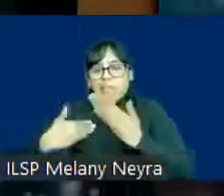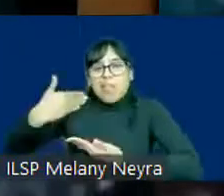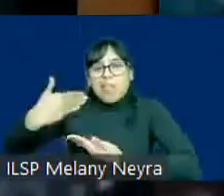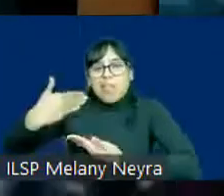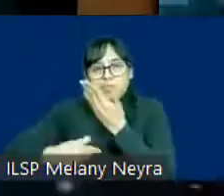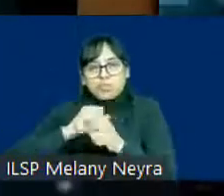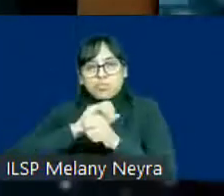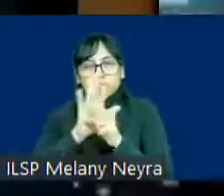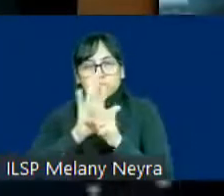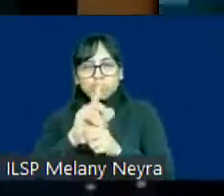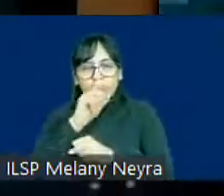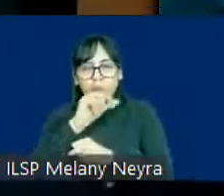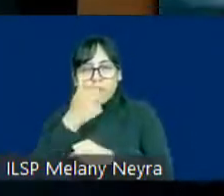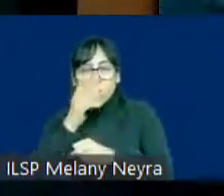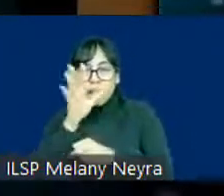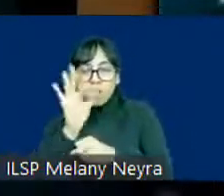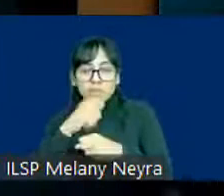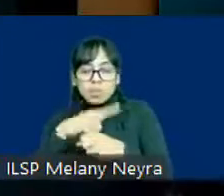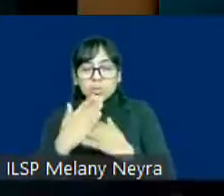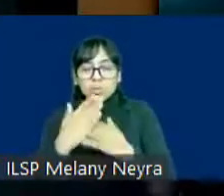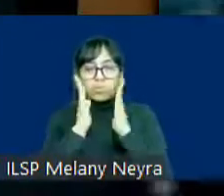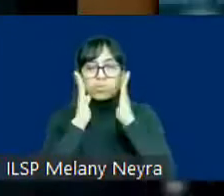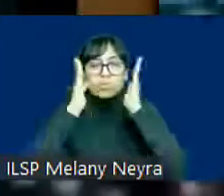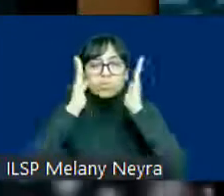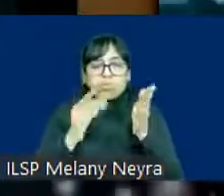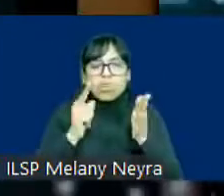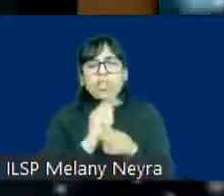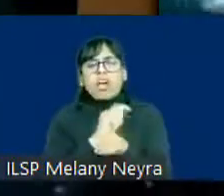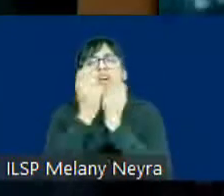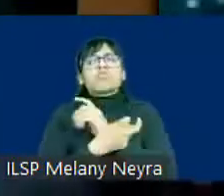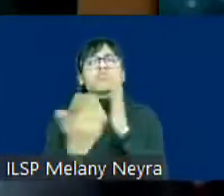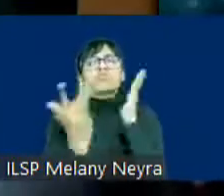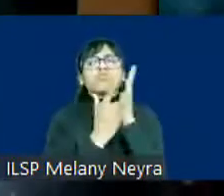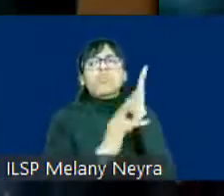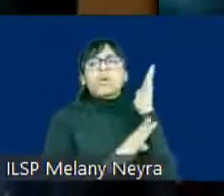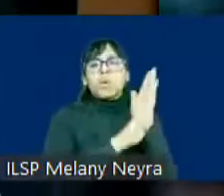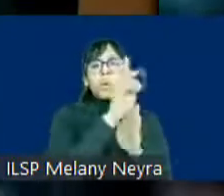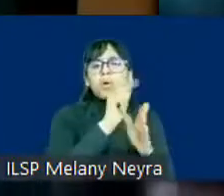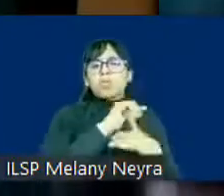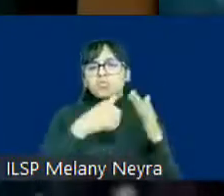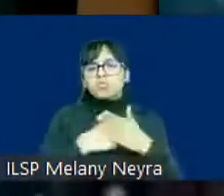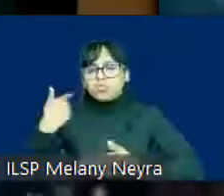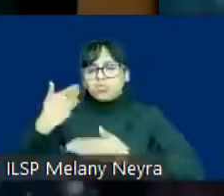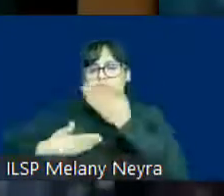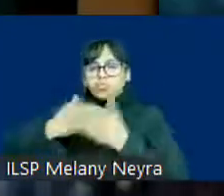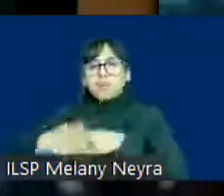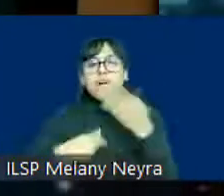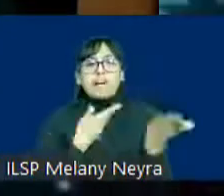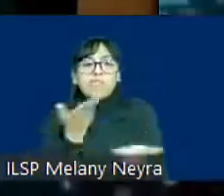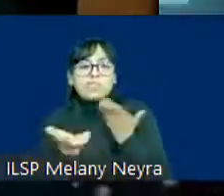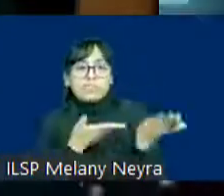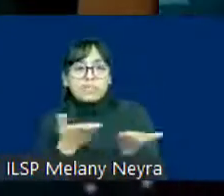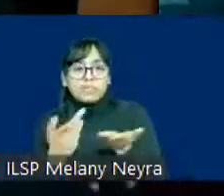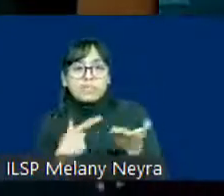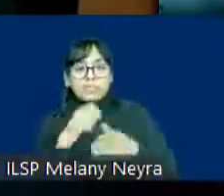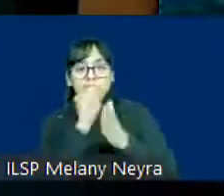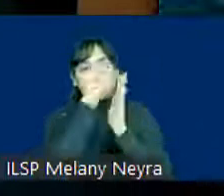ha acelerado y ha centrado la atención en la transformación digital de los procedimientos y servicios que brinda la